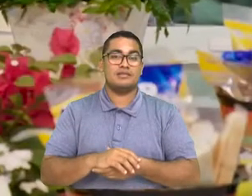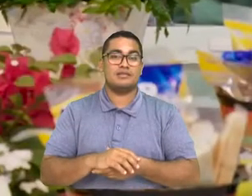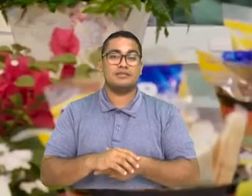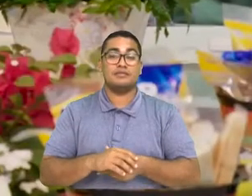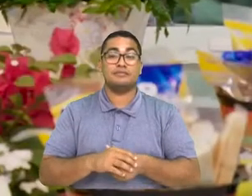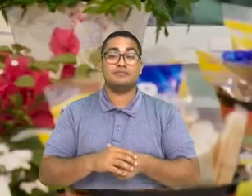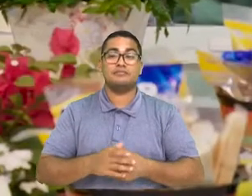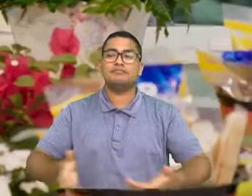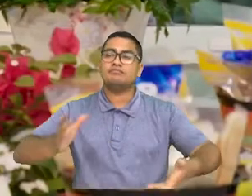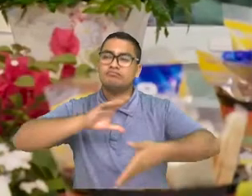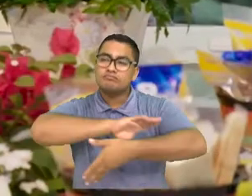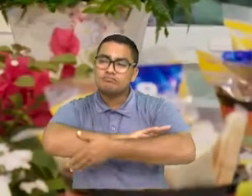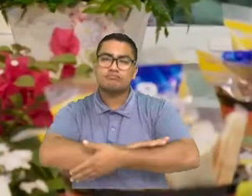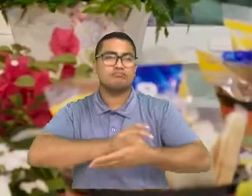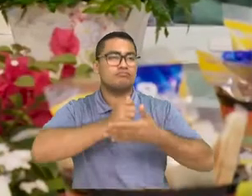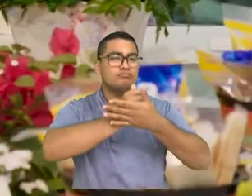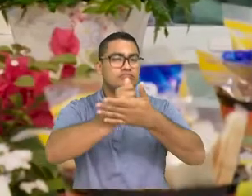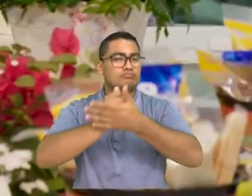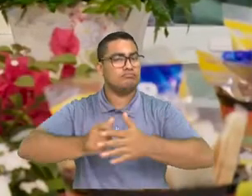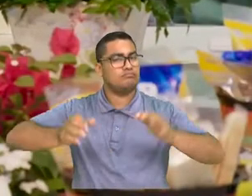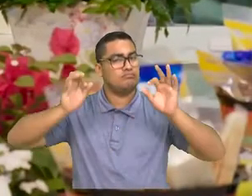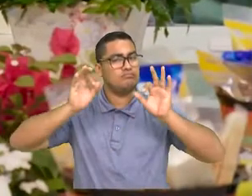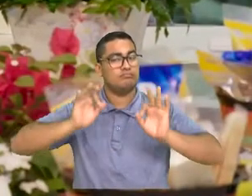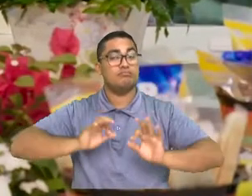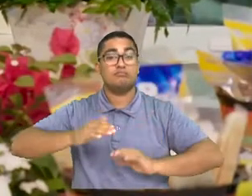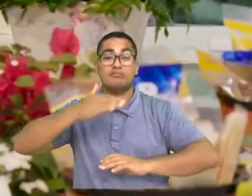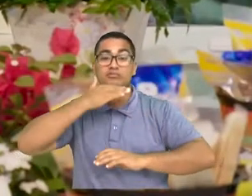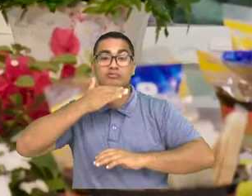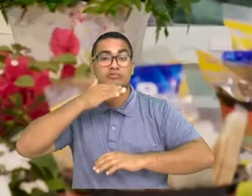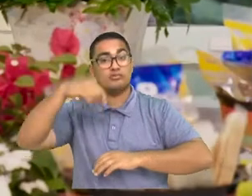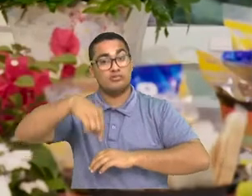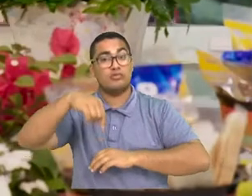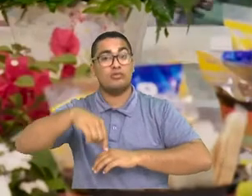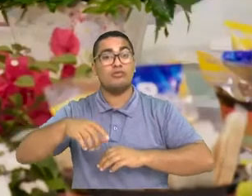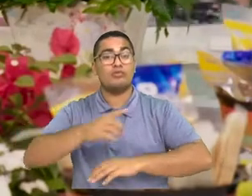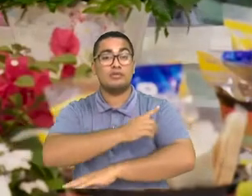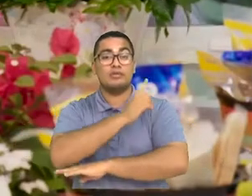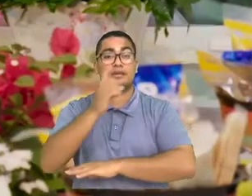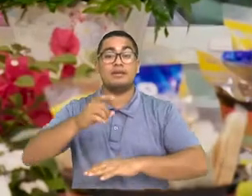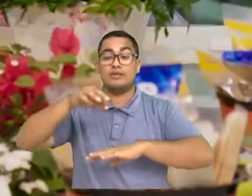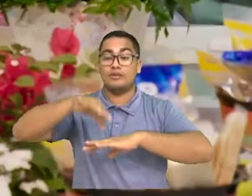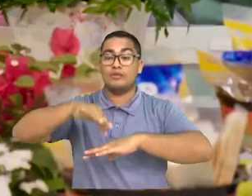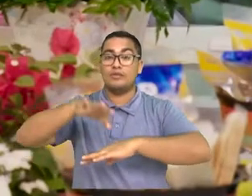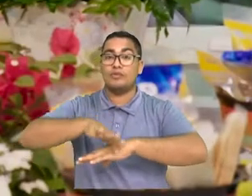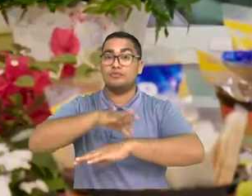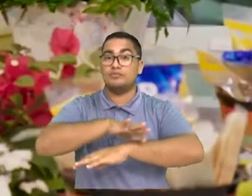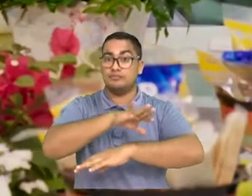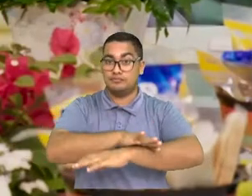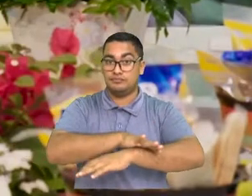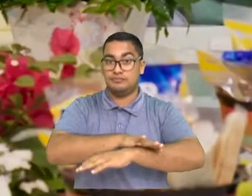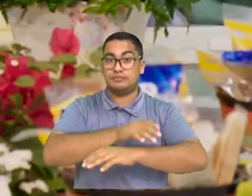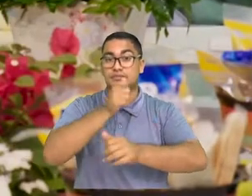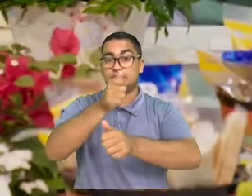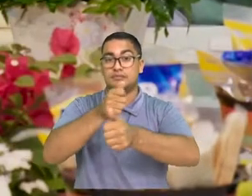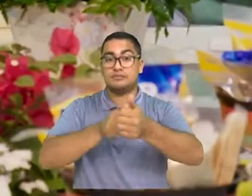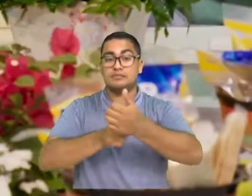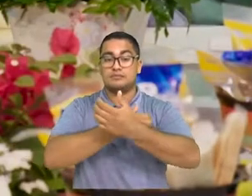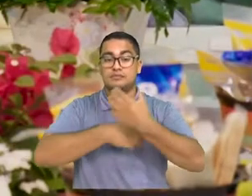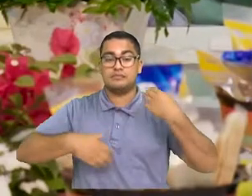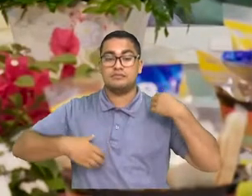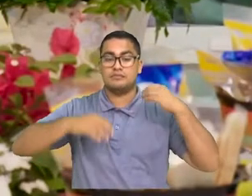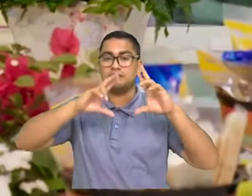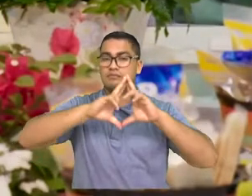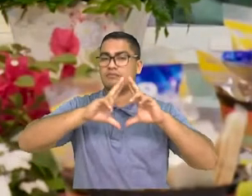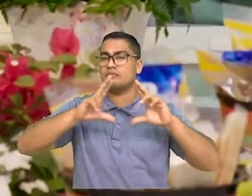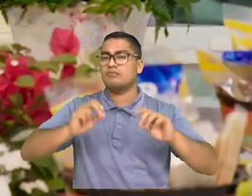Solidaridad y cooperación en tiempos complejos. Con estas palabras, la compañera Rosario Murillo, vicepresidenta de la República, se ha referido a los esfuerzos